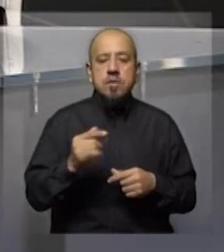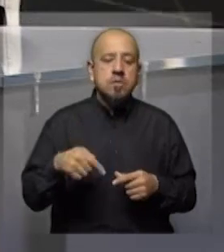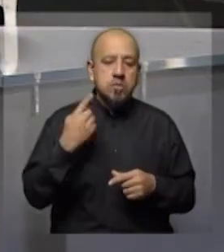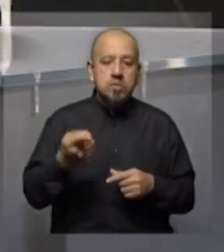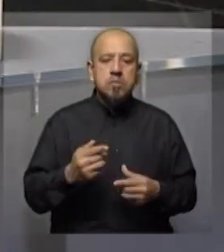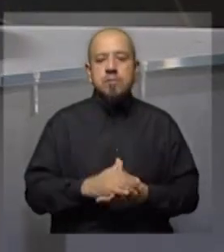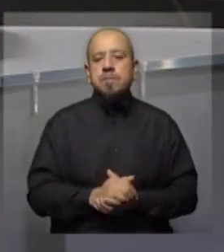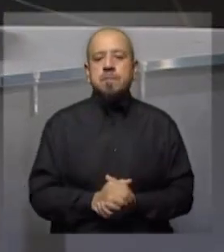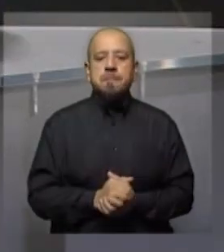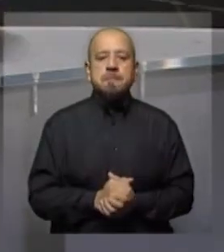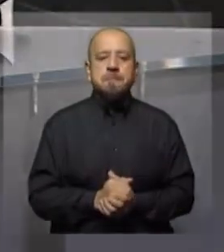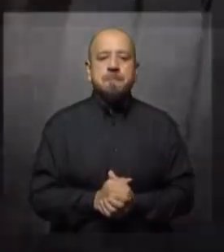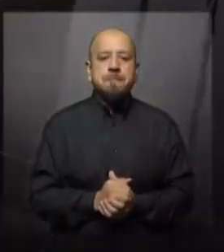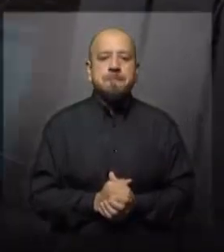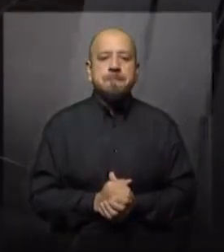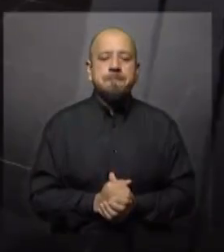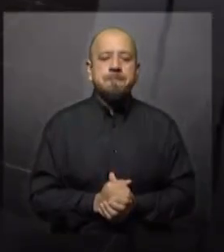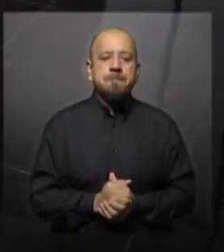la letra chica no se vayan